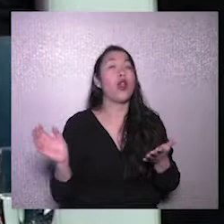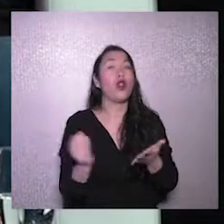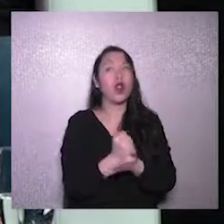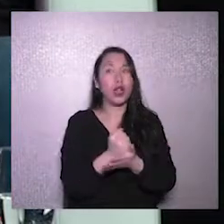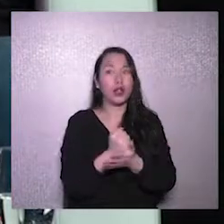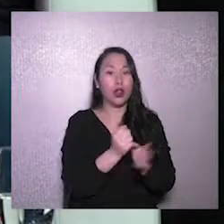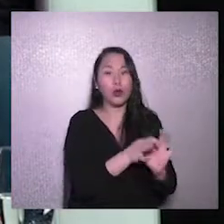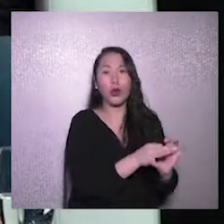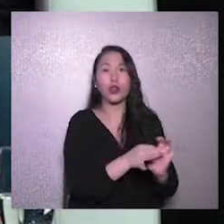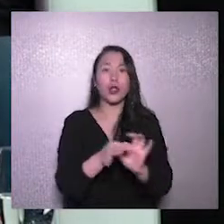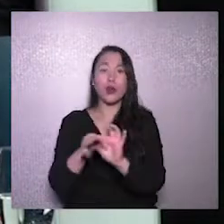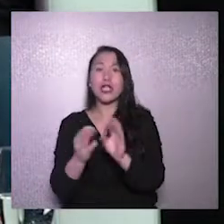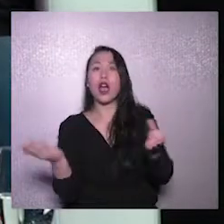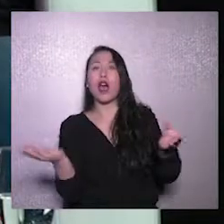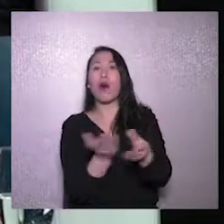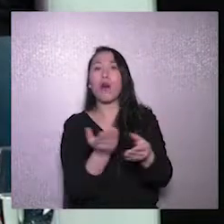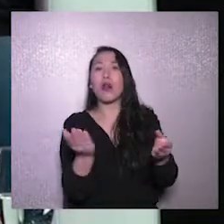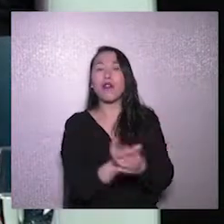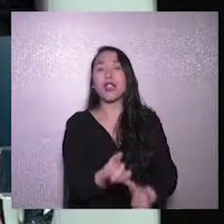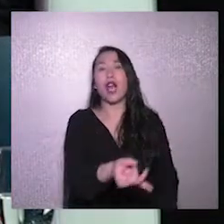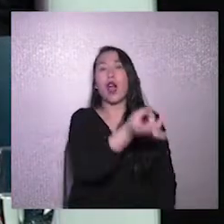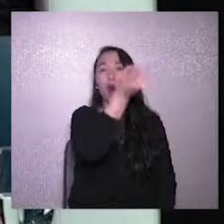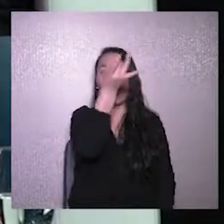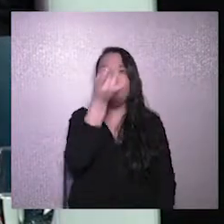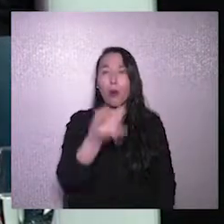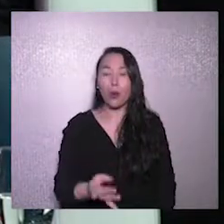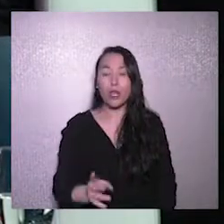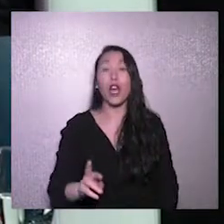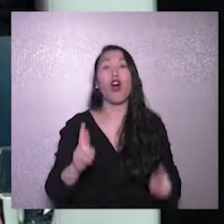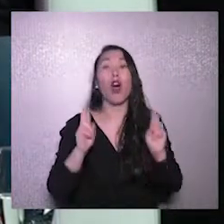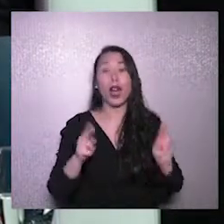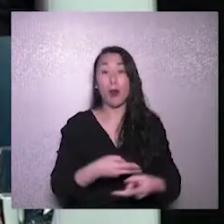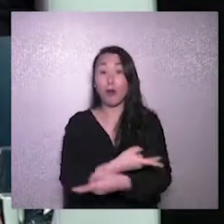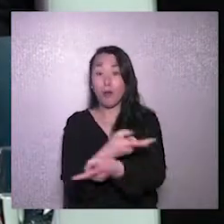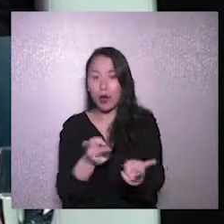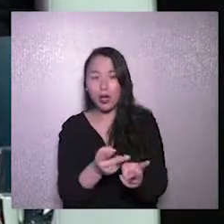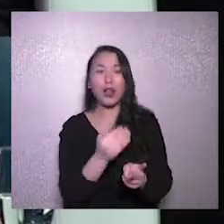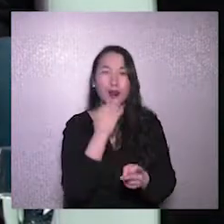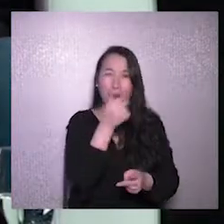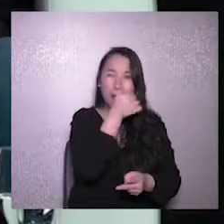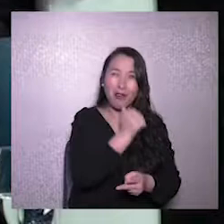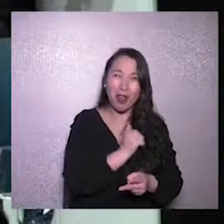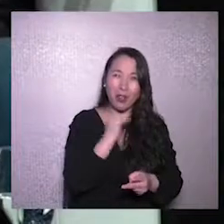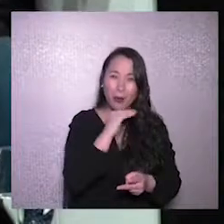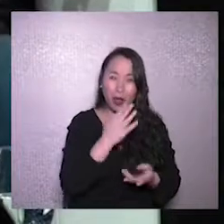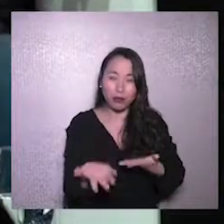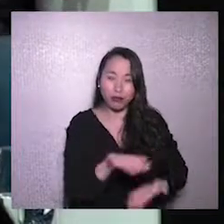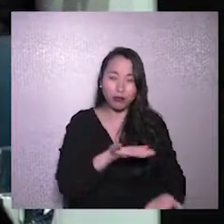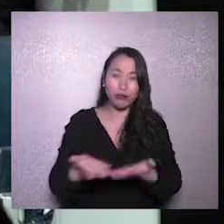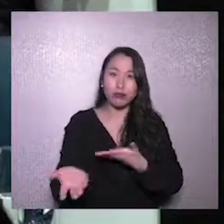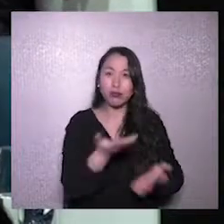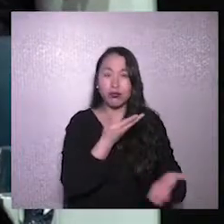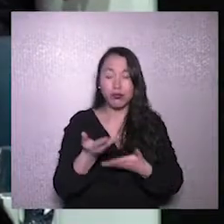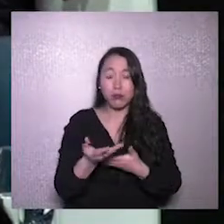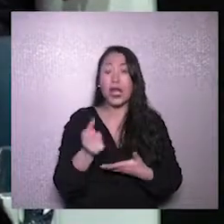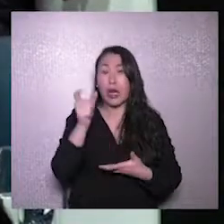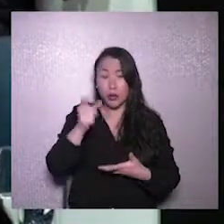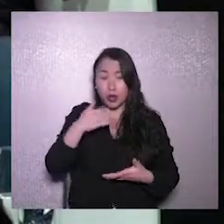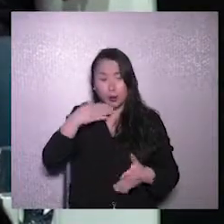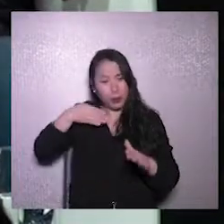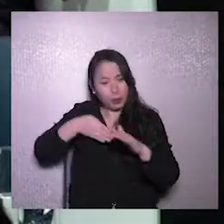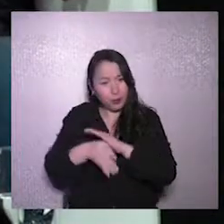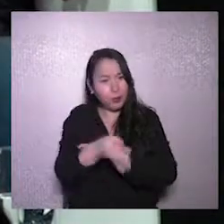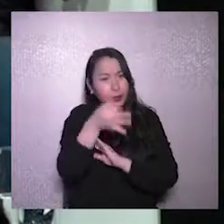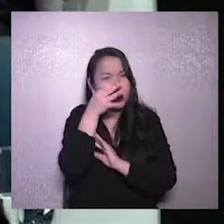consecuencia una ficha única, ojalá pública-privada, que tenga acceso de las personas y la maneje desde